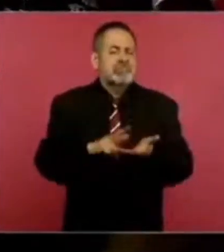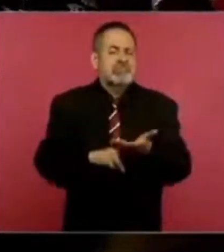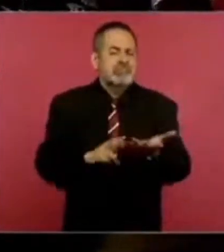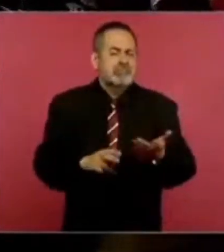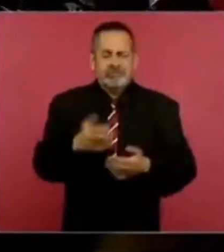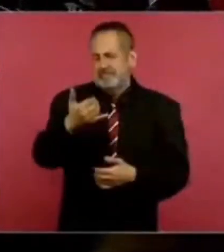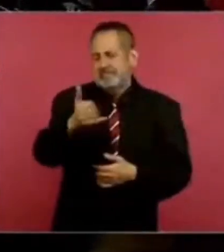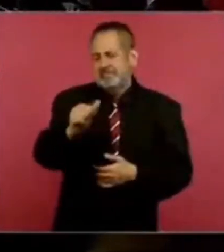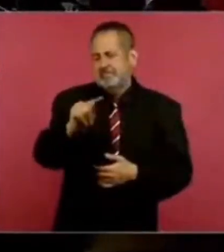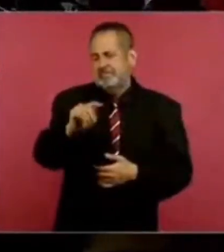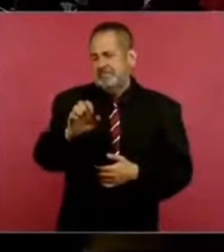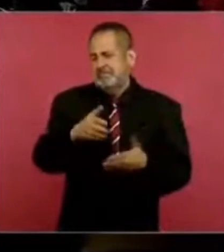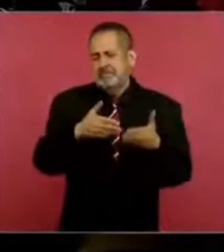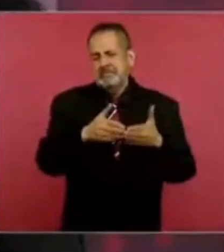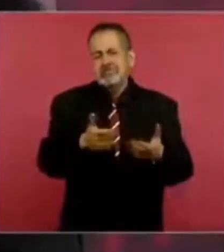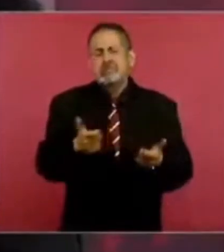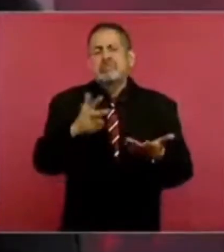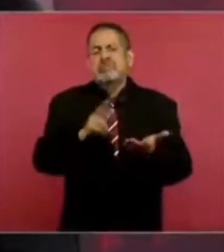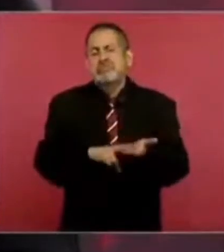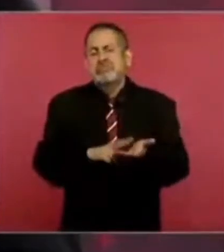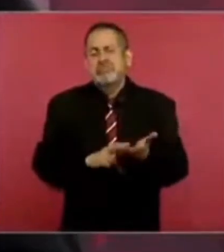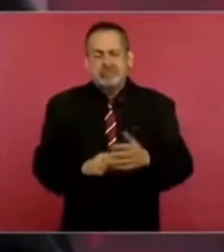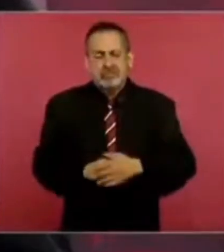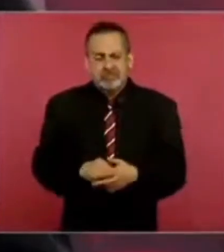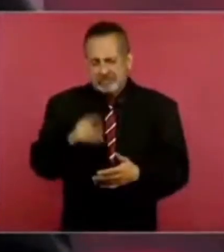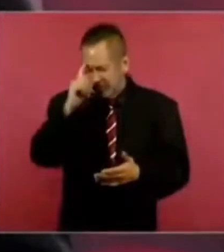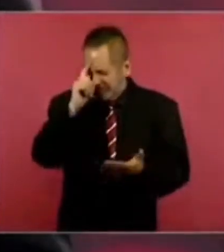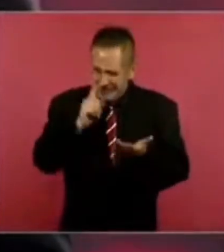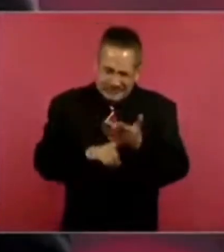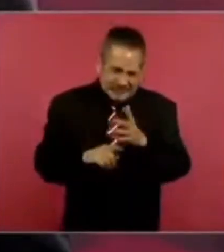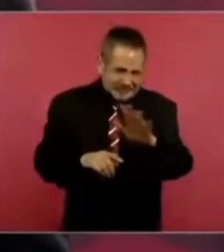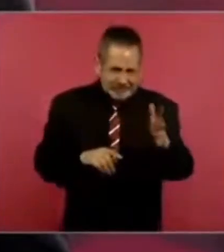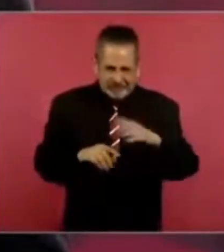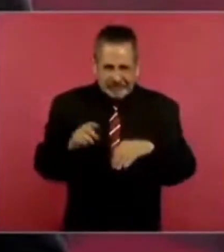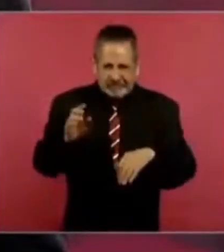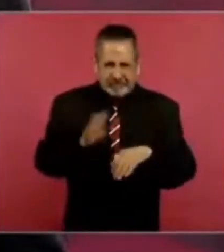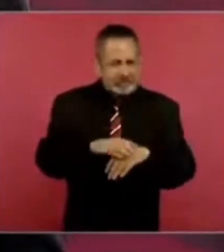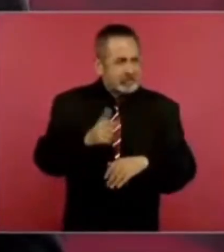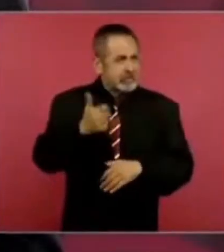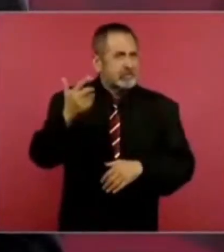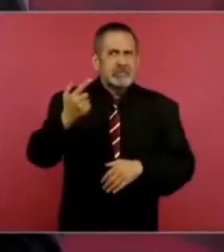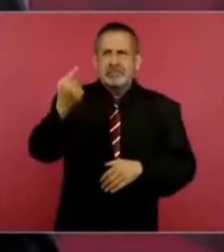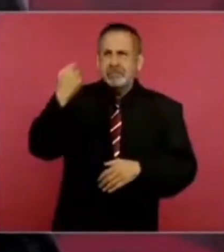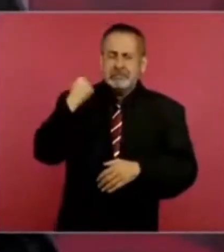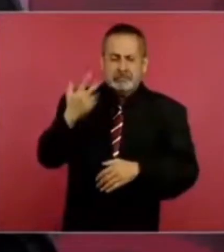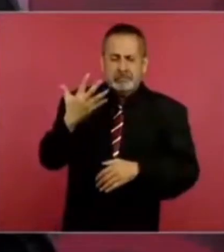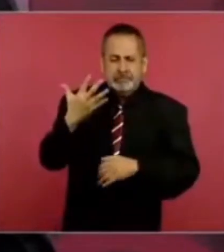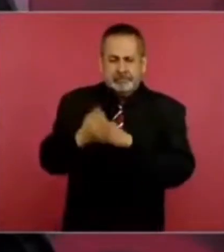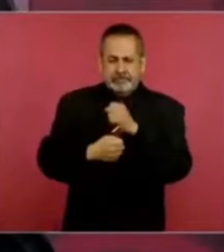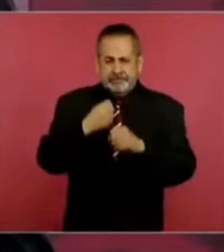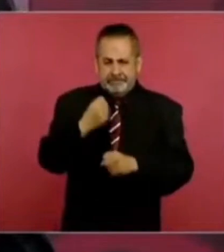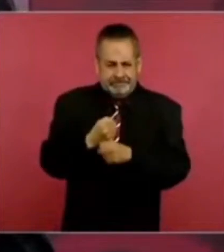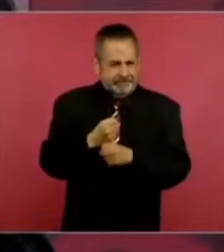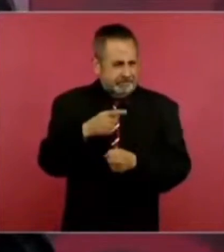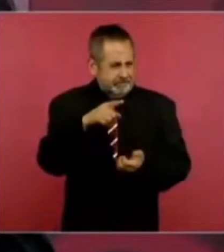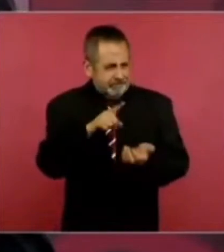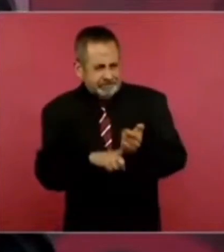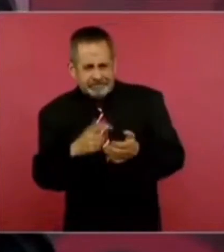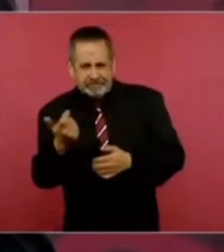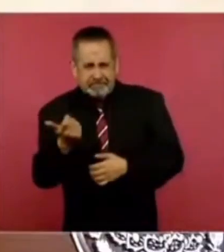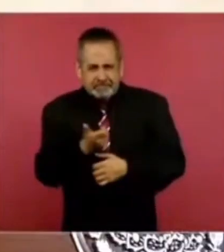Pero yo recuerdo que el que costaba más hace como 5 años,